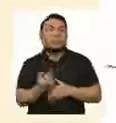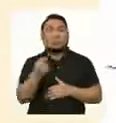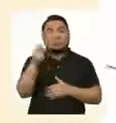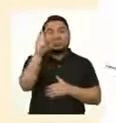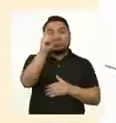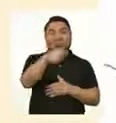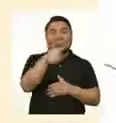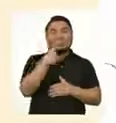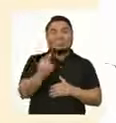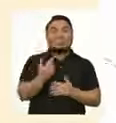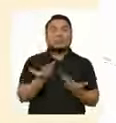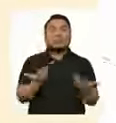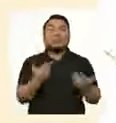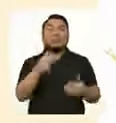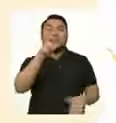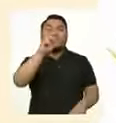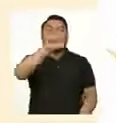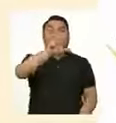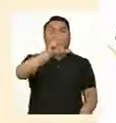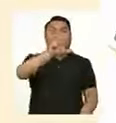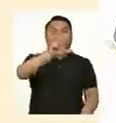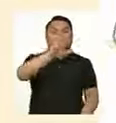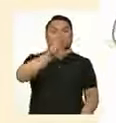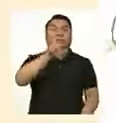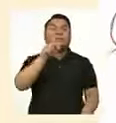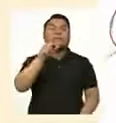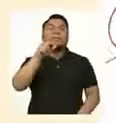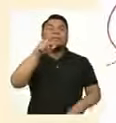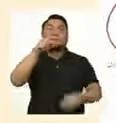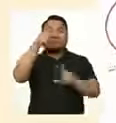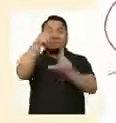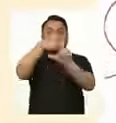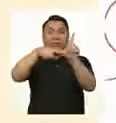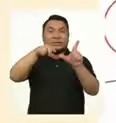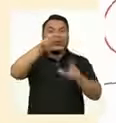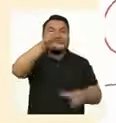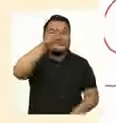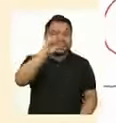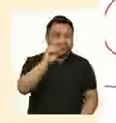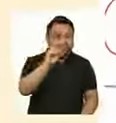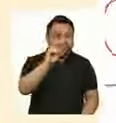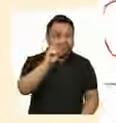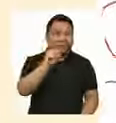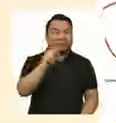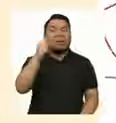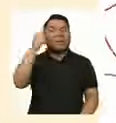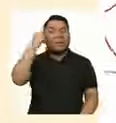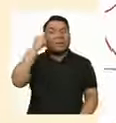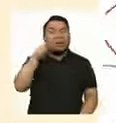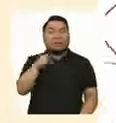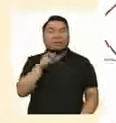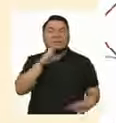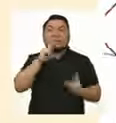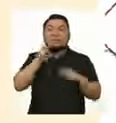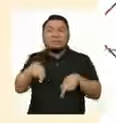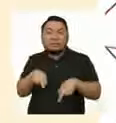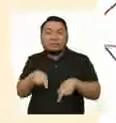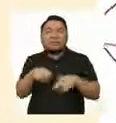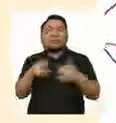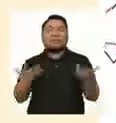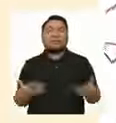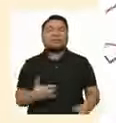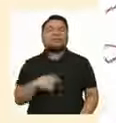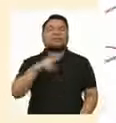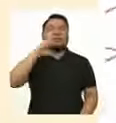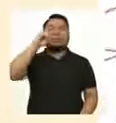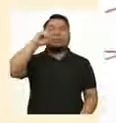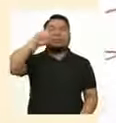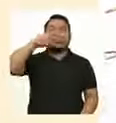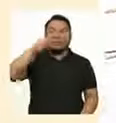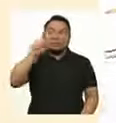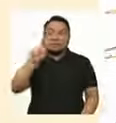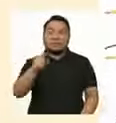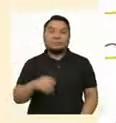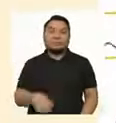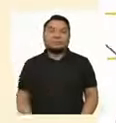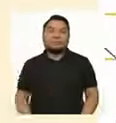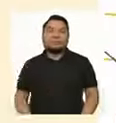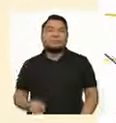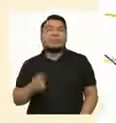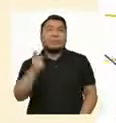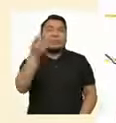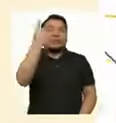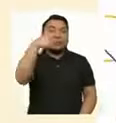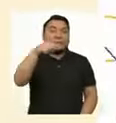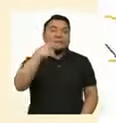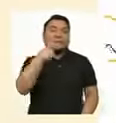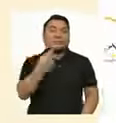frecuencia relativa es 3 entre 30, teniendo como resultado un décimo. La